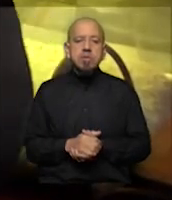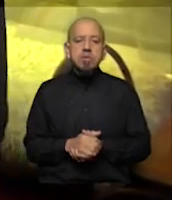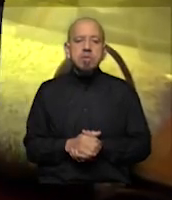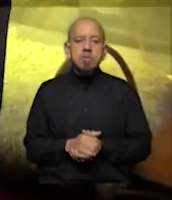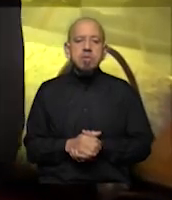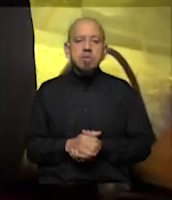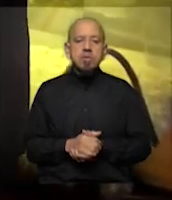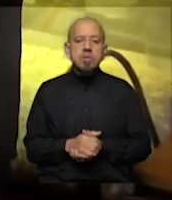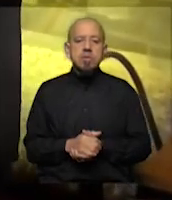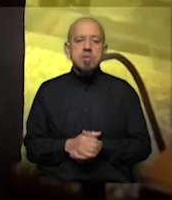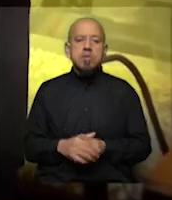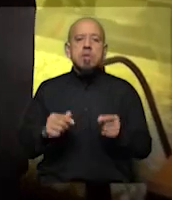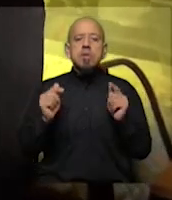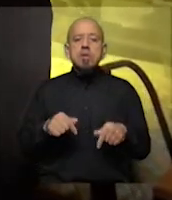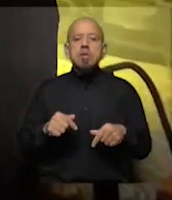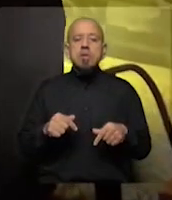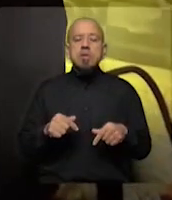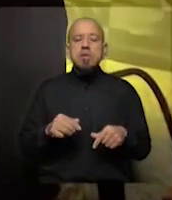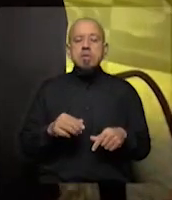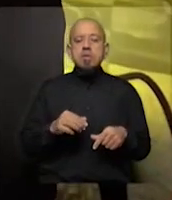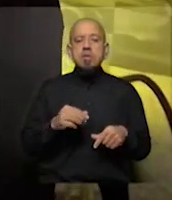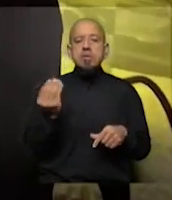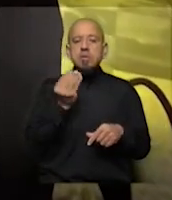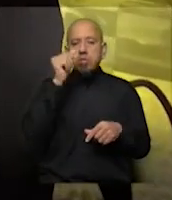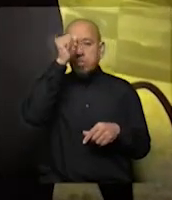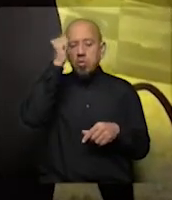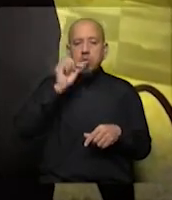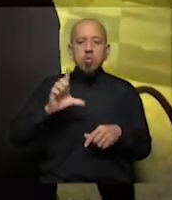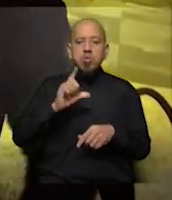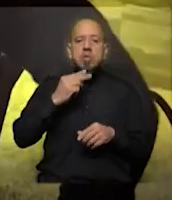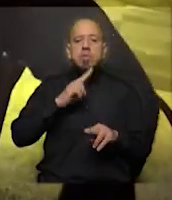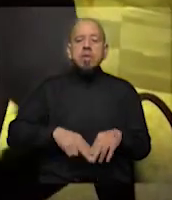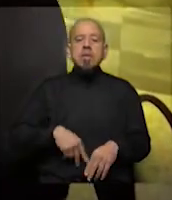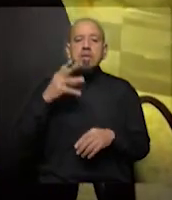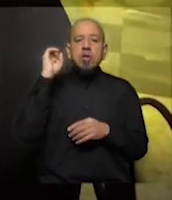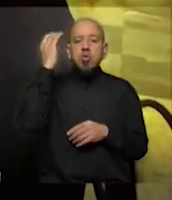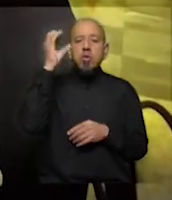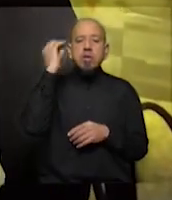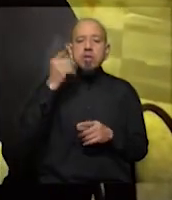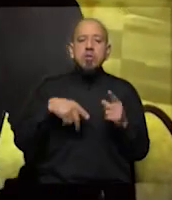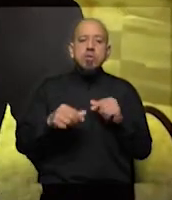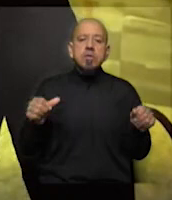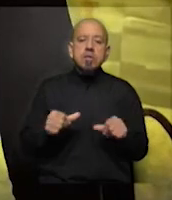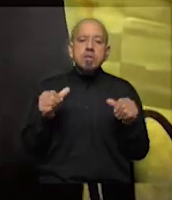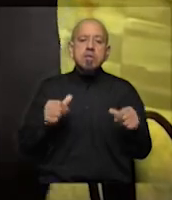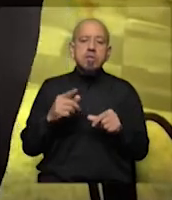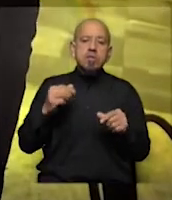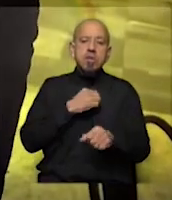tuvimos este fin de semana y el lunes y martes de congreso. El Congreso de la Cámara se hace todos los años desde el